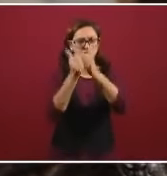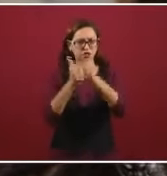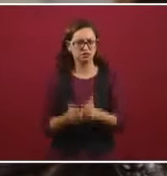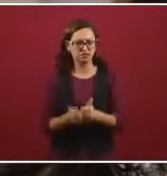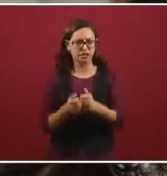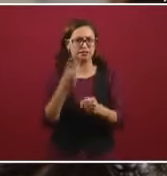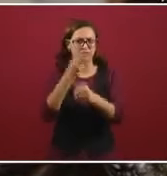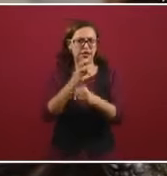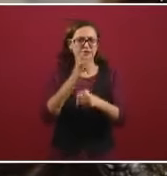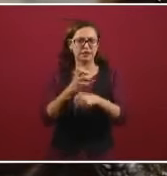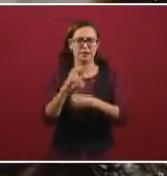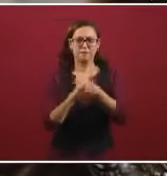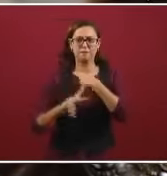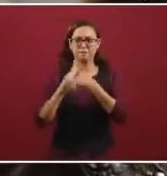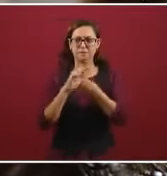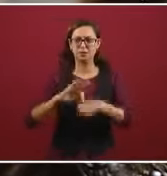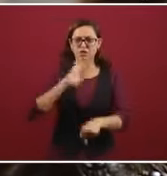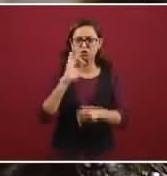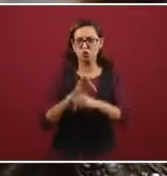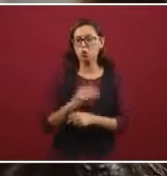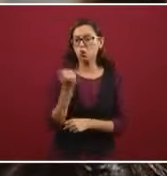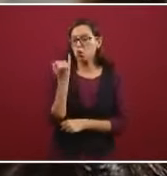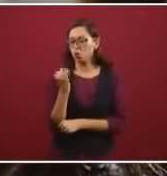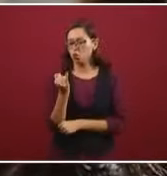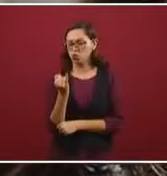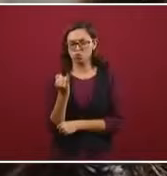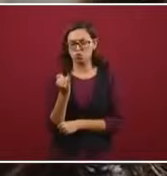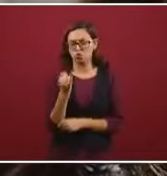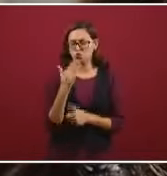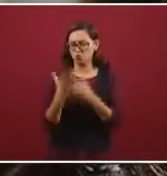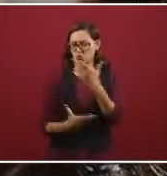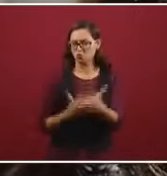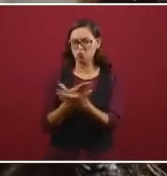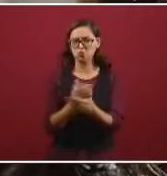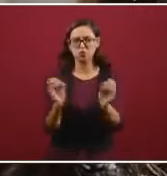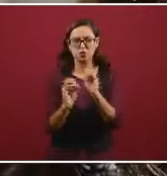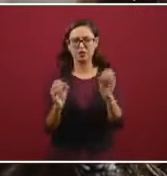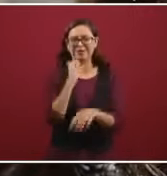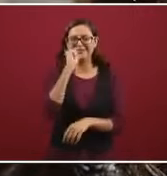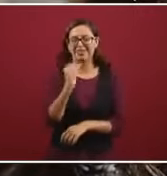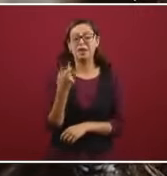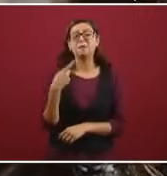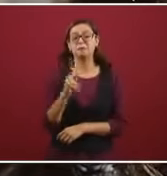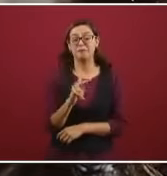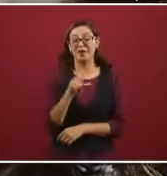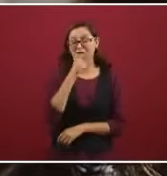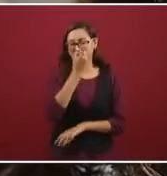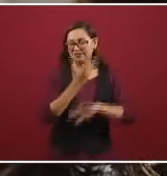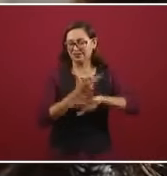en la reunión de julio, pero que Estados Unidos había planteado en junio